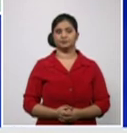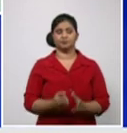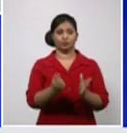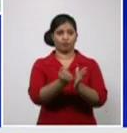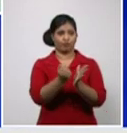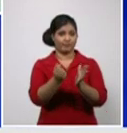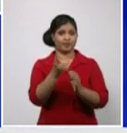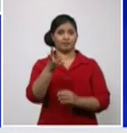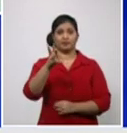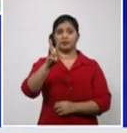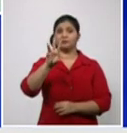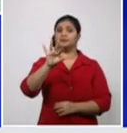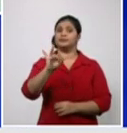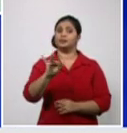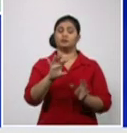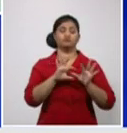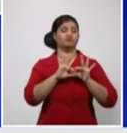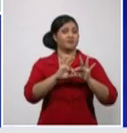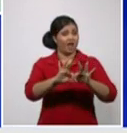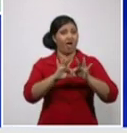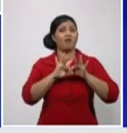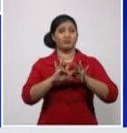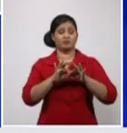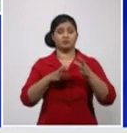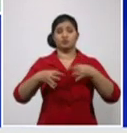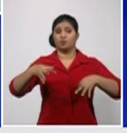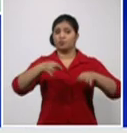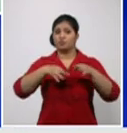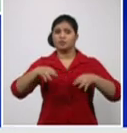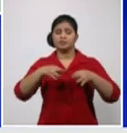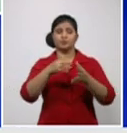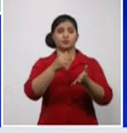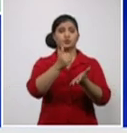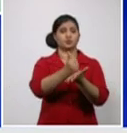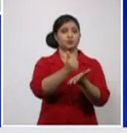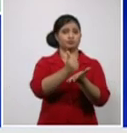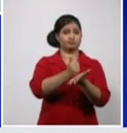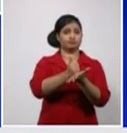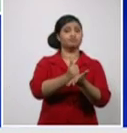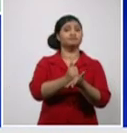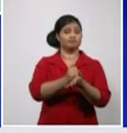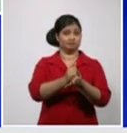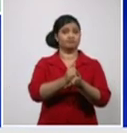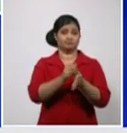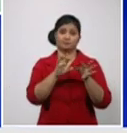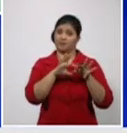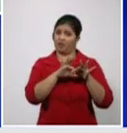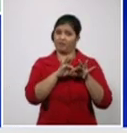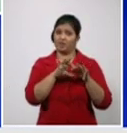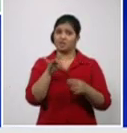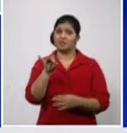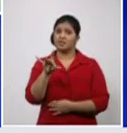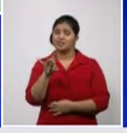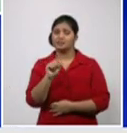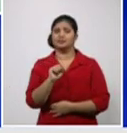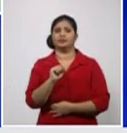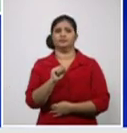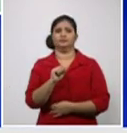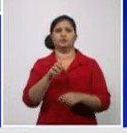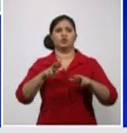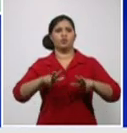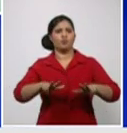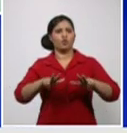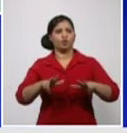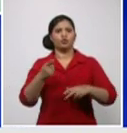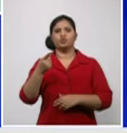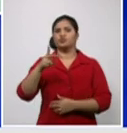37 en los municipios de Ciego, el mayor número, 15, en Morón 12, estos 2 municipios